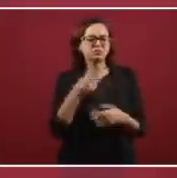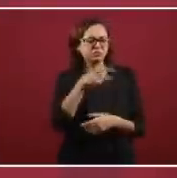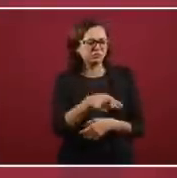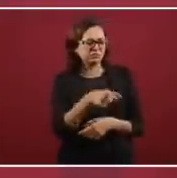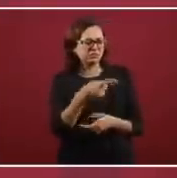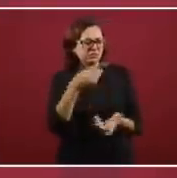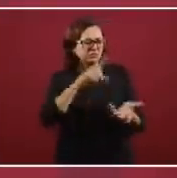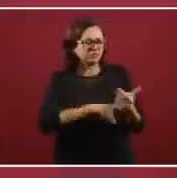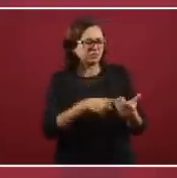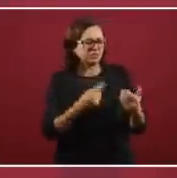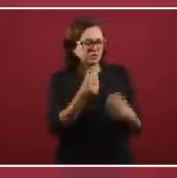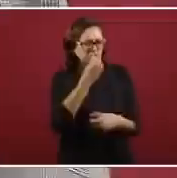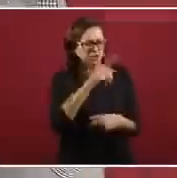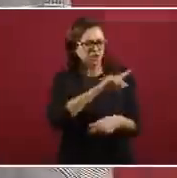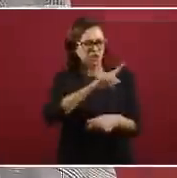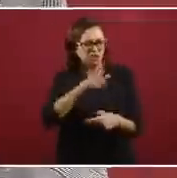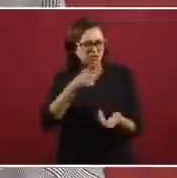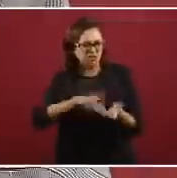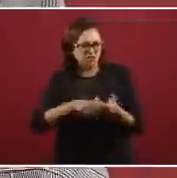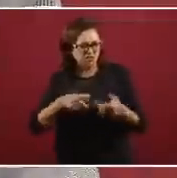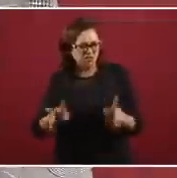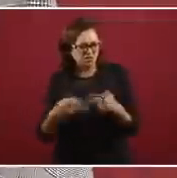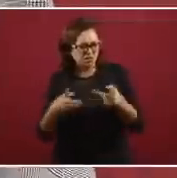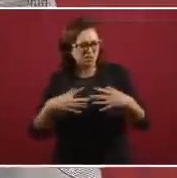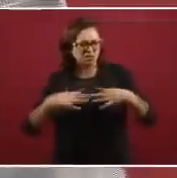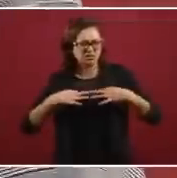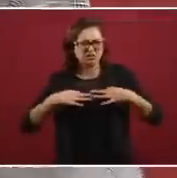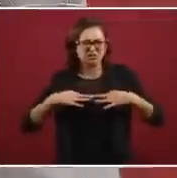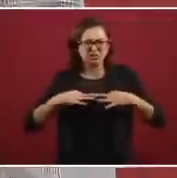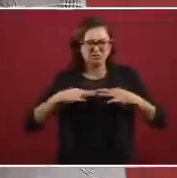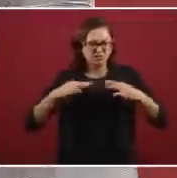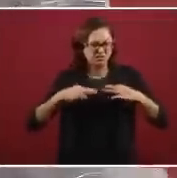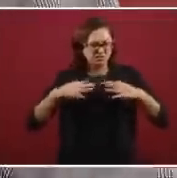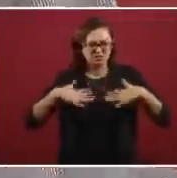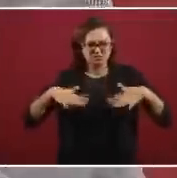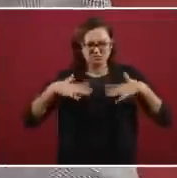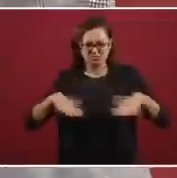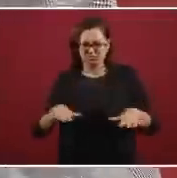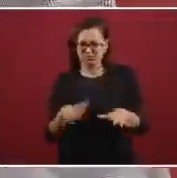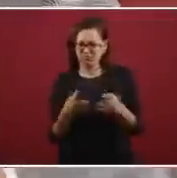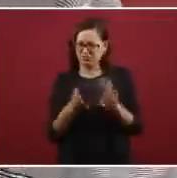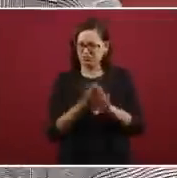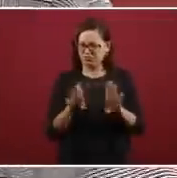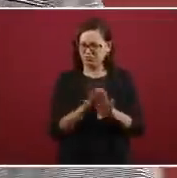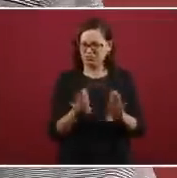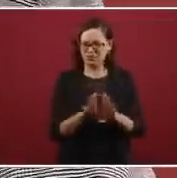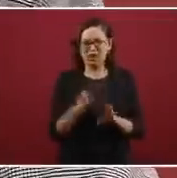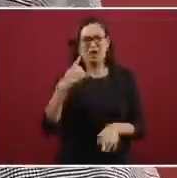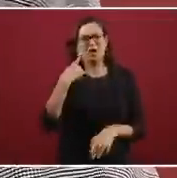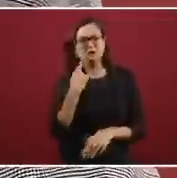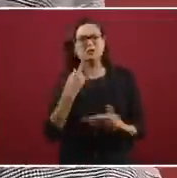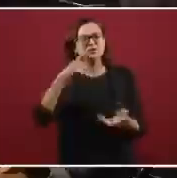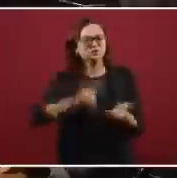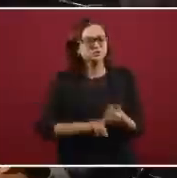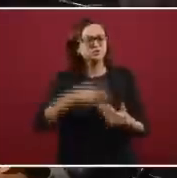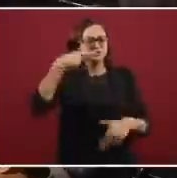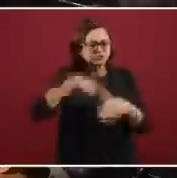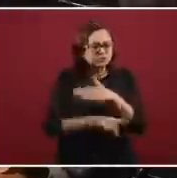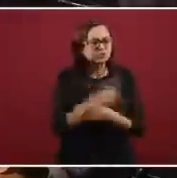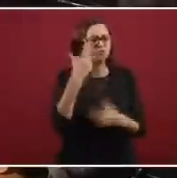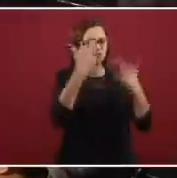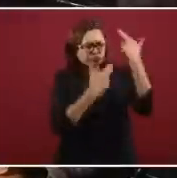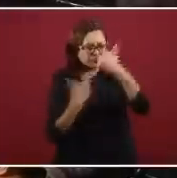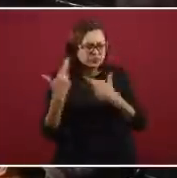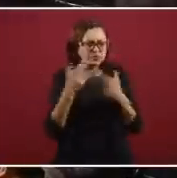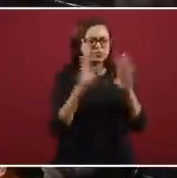Y pues no entendemos bien, y entonces damos seguimiento, hacemos la inspección, damos vista a las autoridades, porque